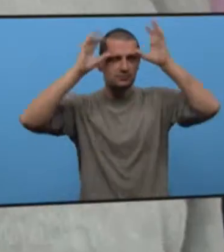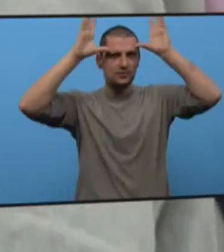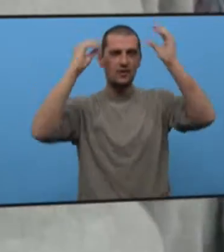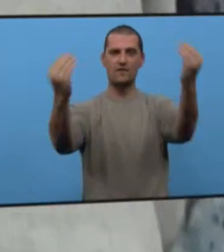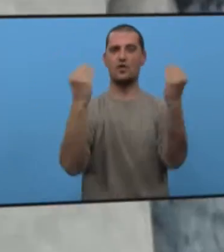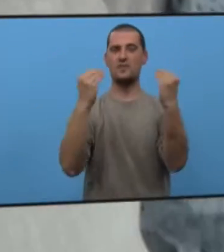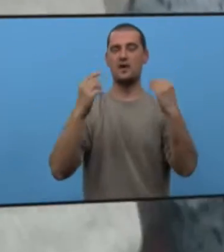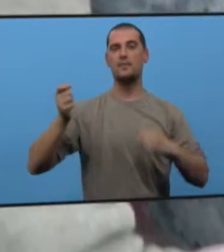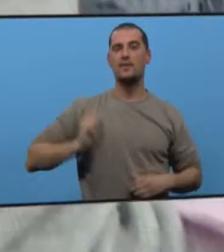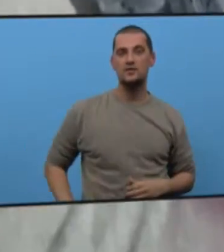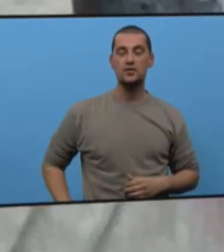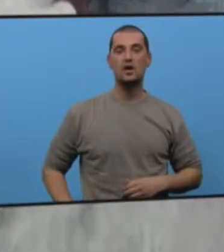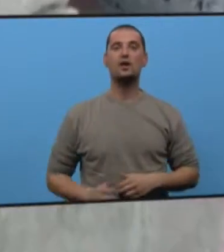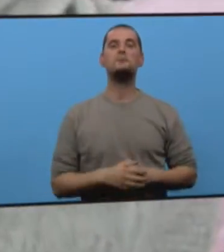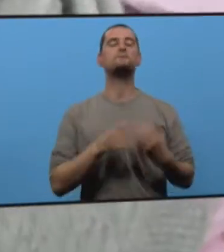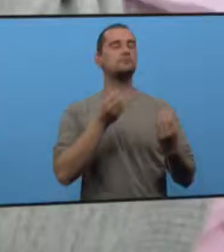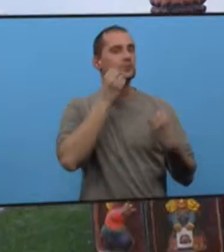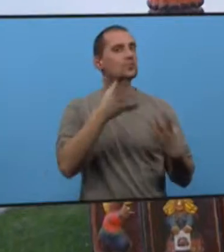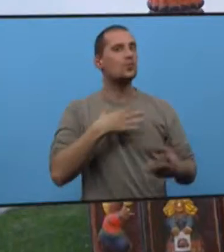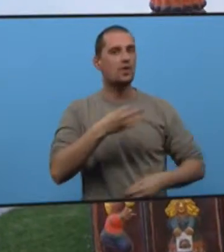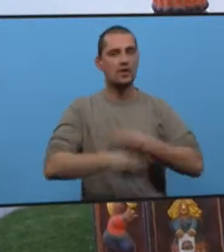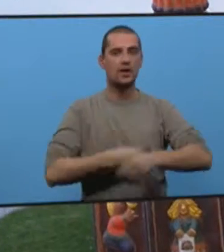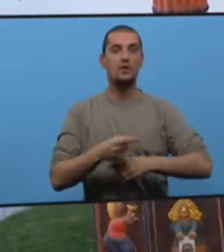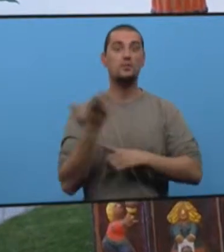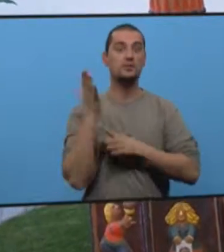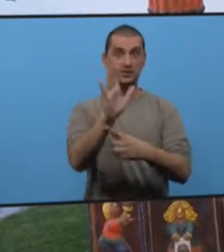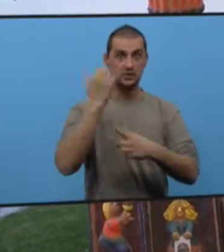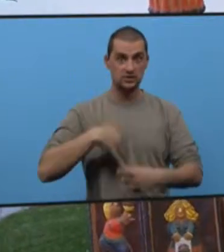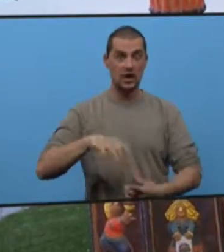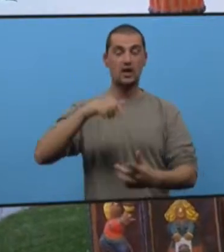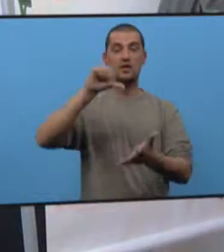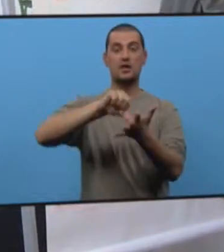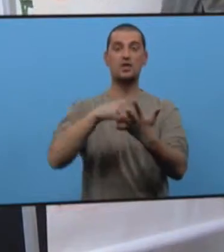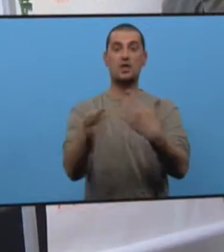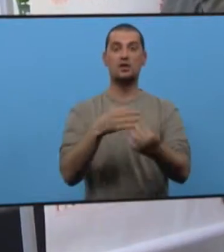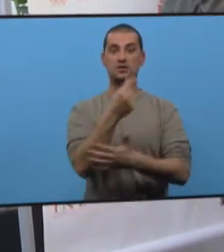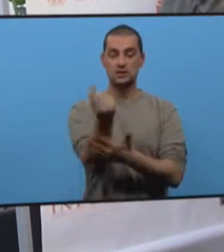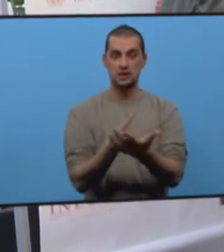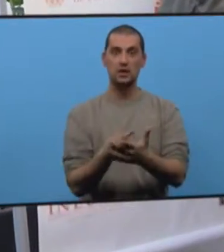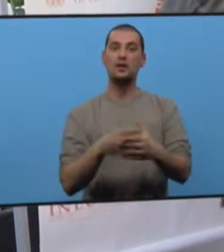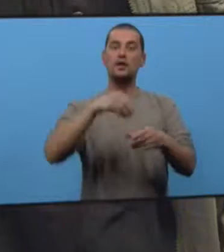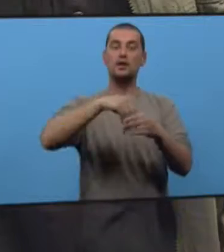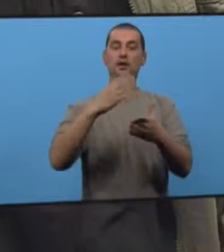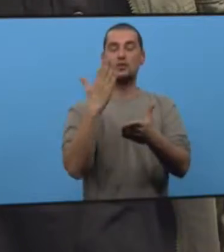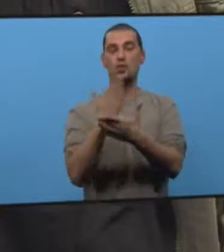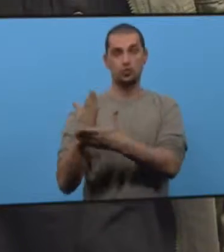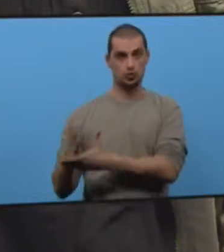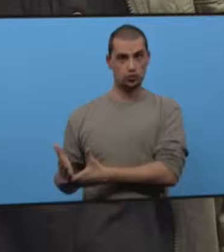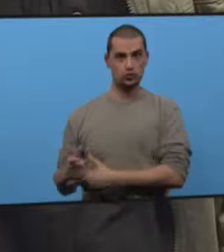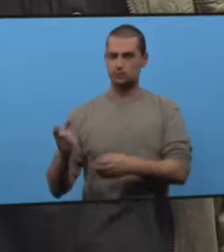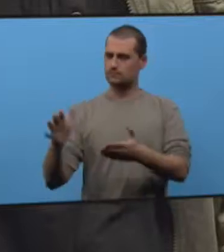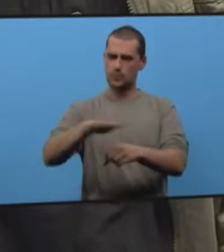cos profesionais? Está de noraboa. Presentouse no Centrad a nova tempada que inclúe obradoiros por toda a provincia. Non